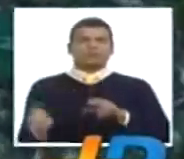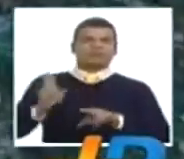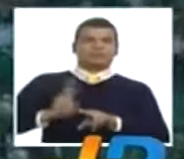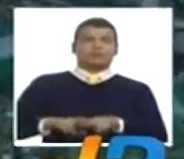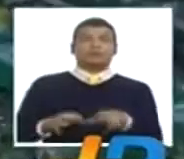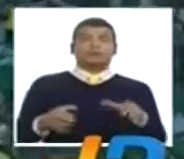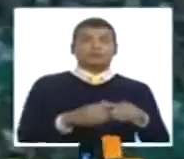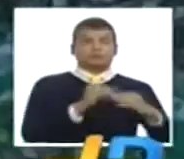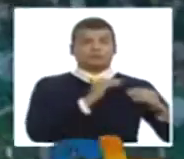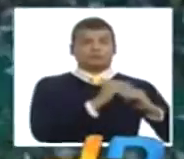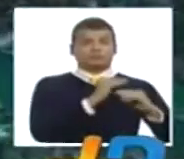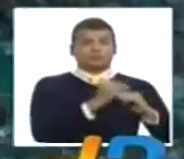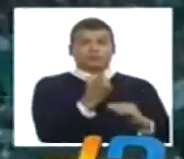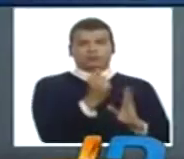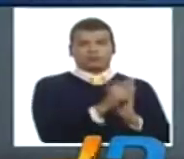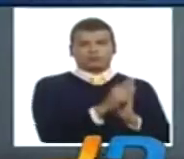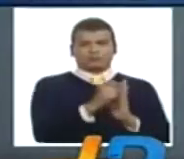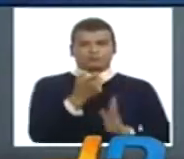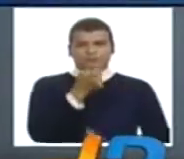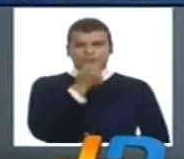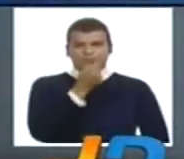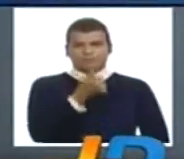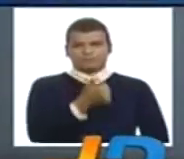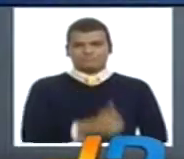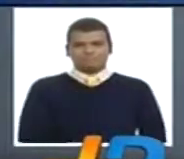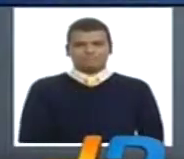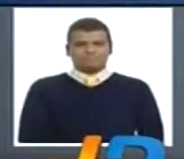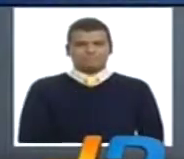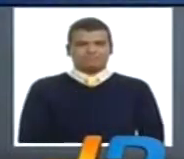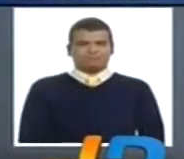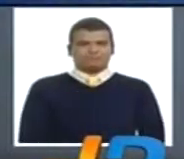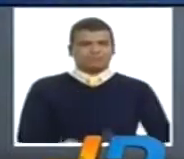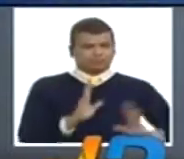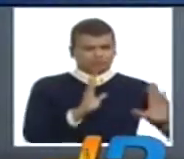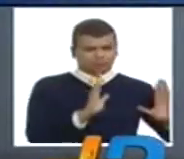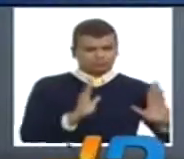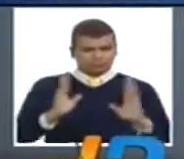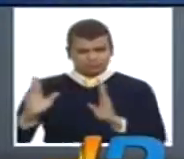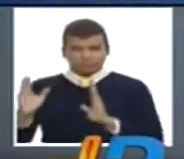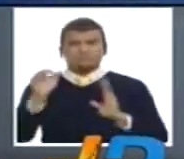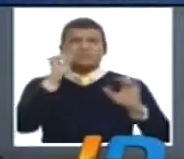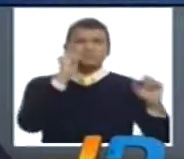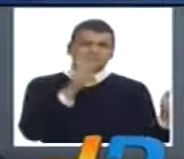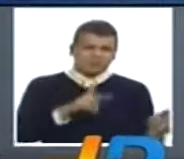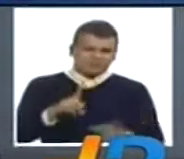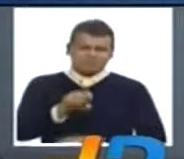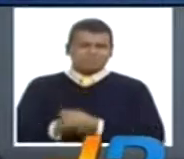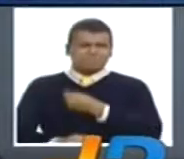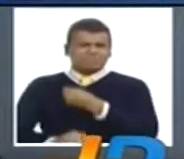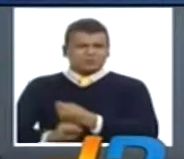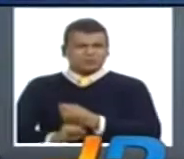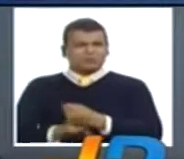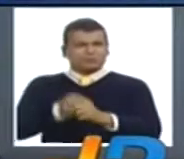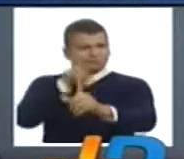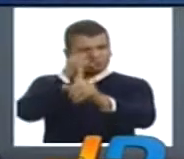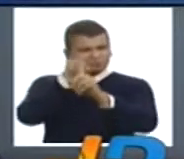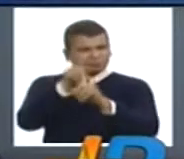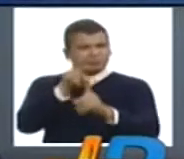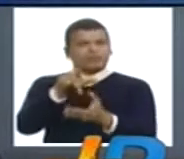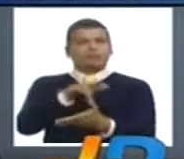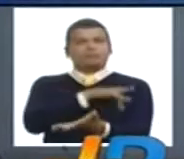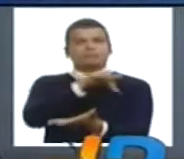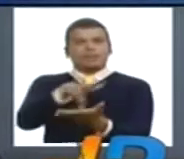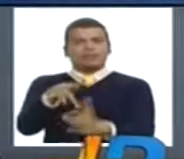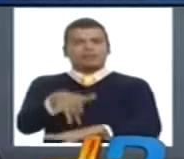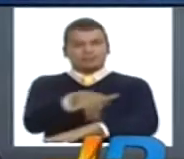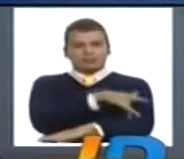que la Equidad se queda con 1. Una maratónica jornada tuvieron que enfrentar cientos de hinchas que intentaron llegar a tiempo al Estadio Palma